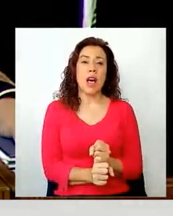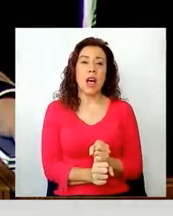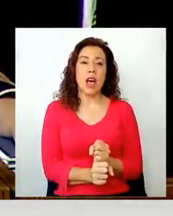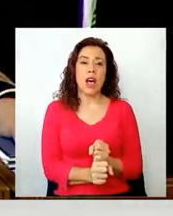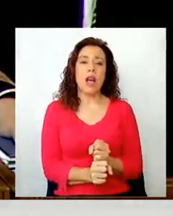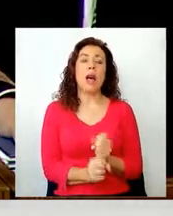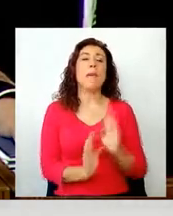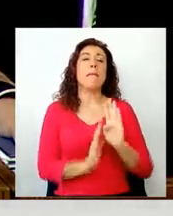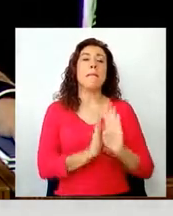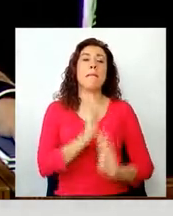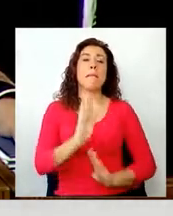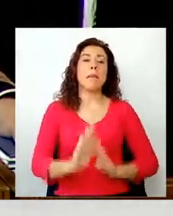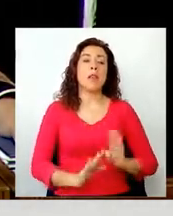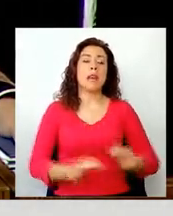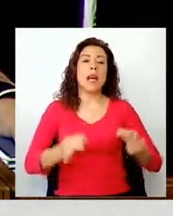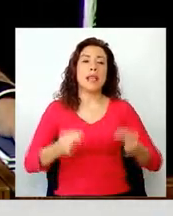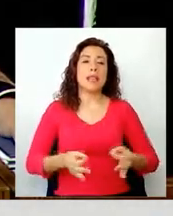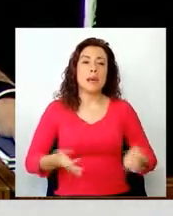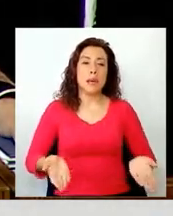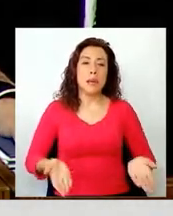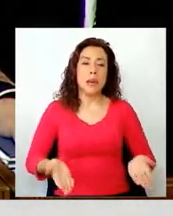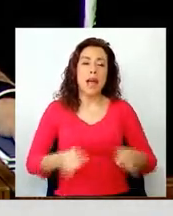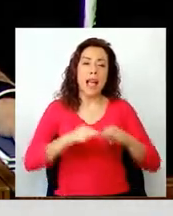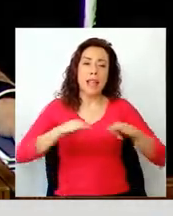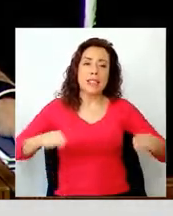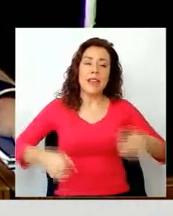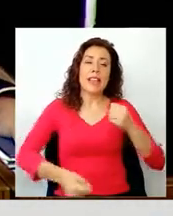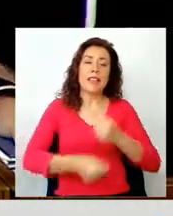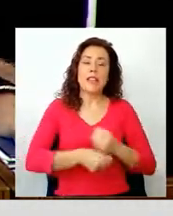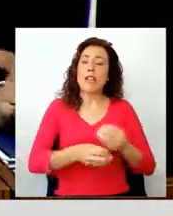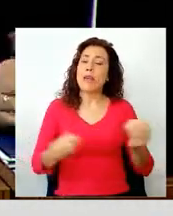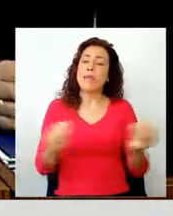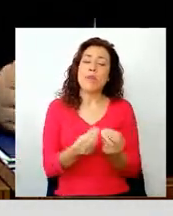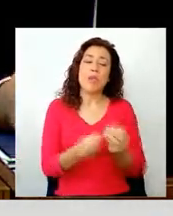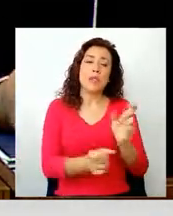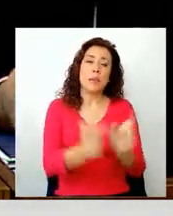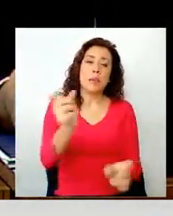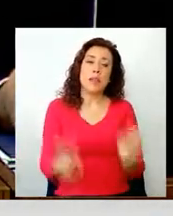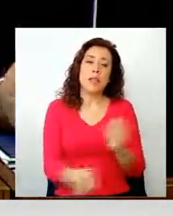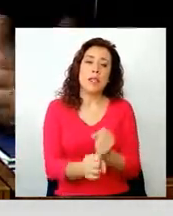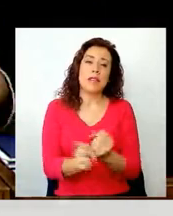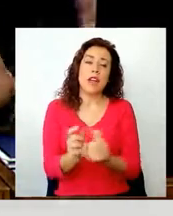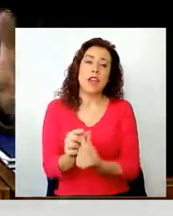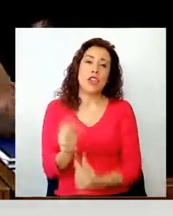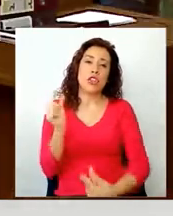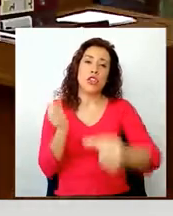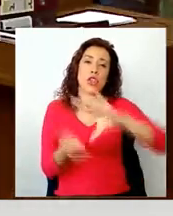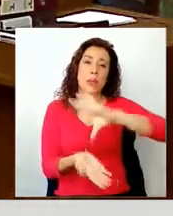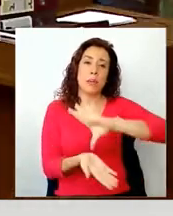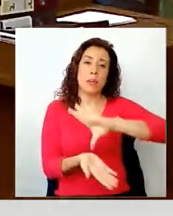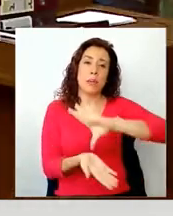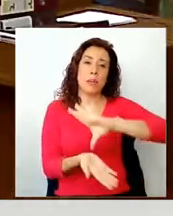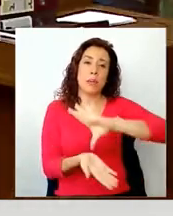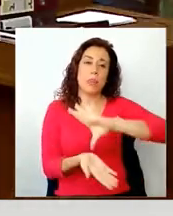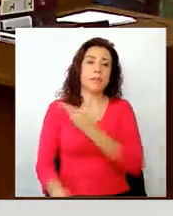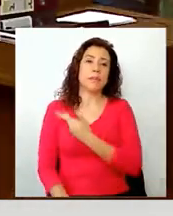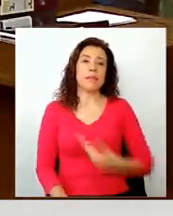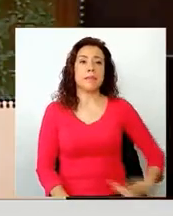la estabilidad laboral de miles de trabajadores a lo largo del país he dicho presidenta